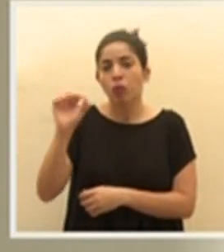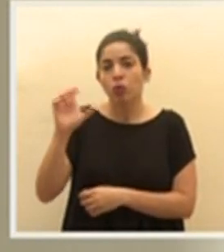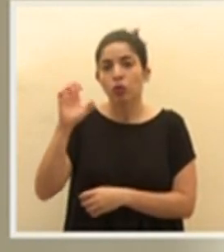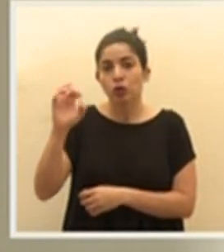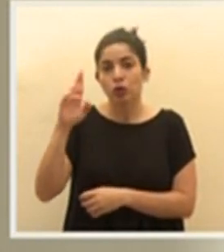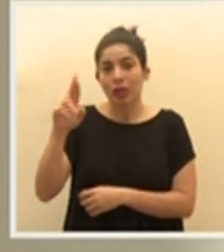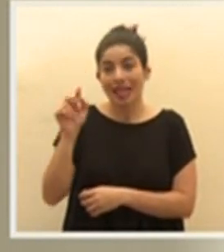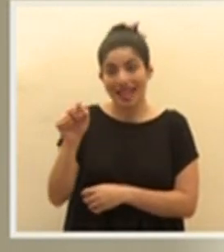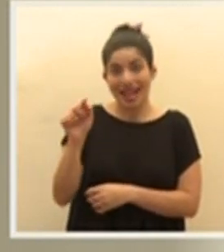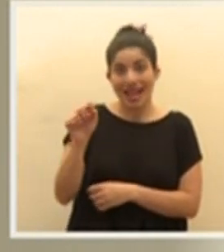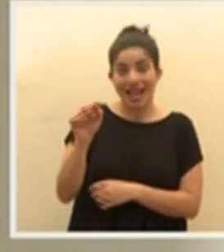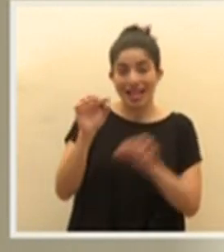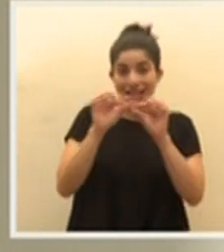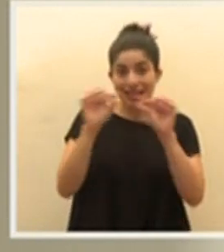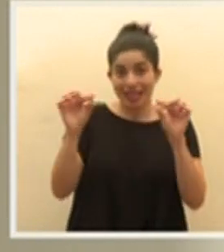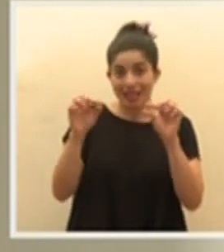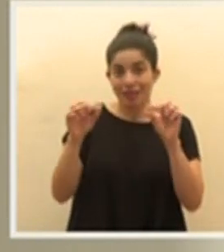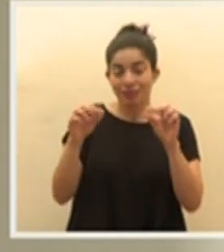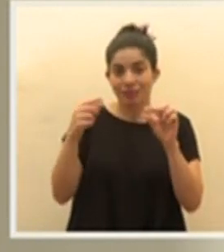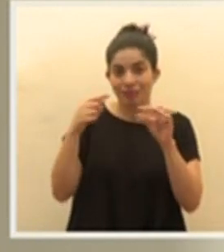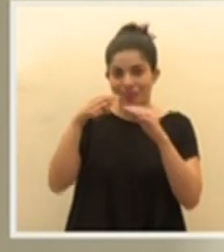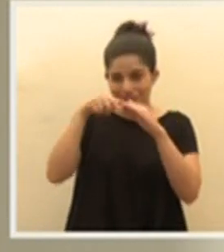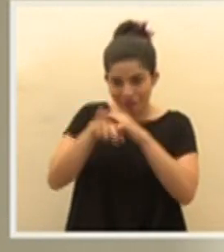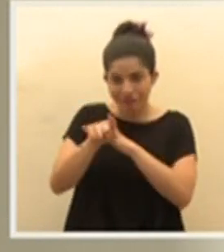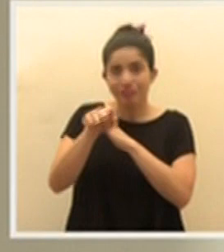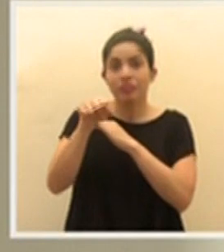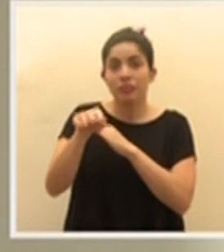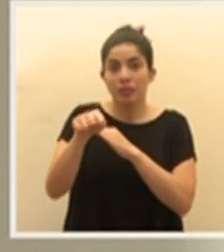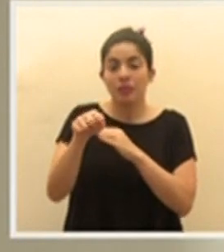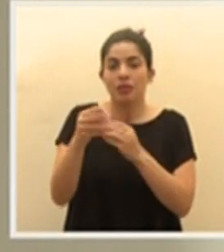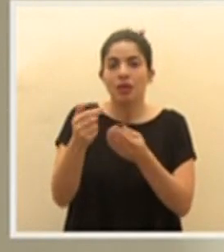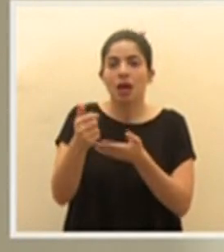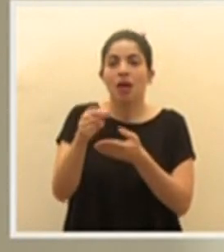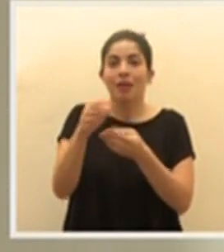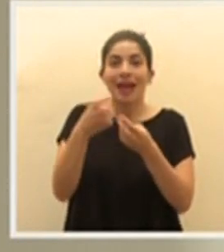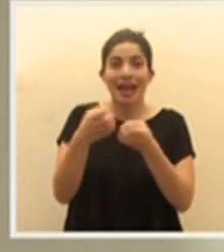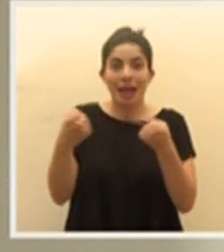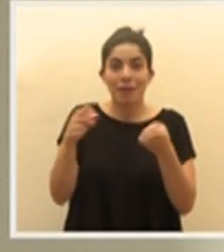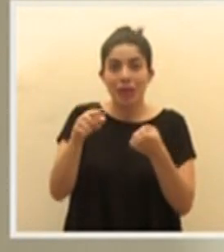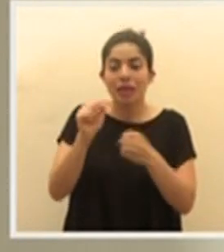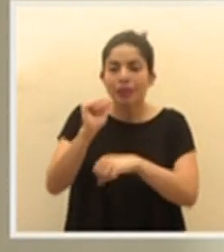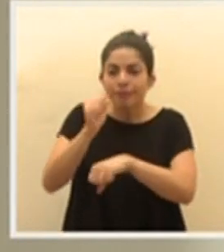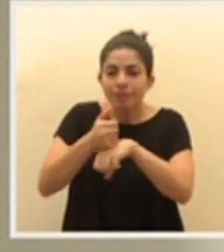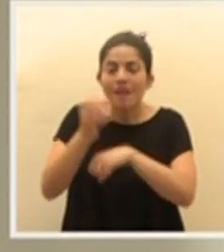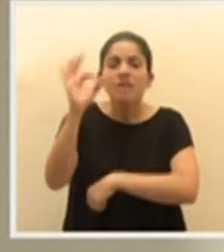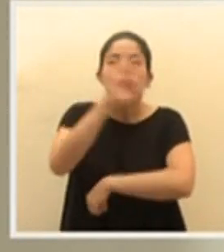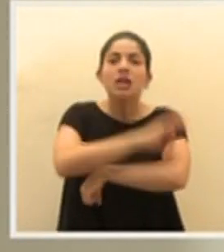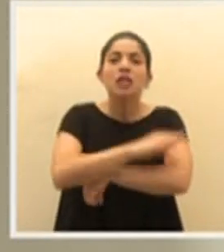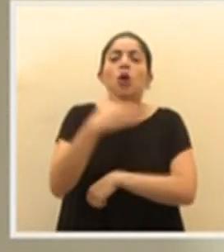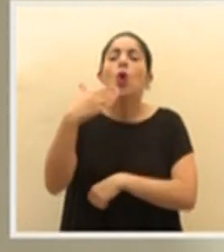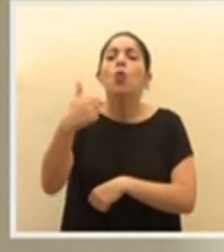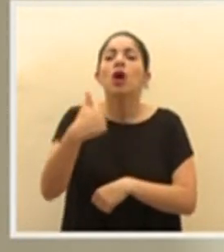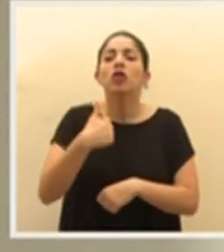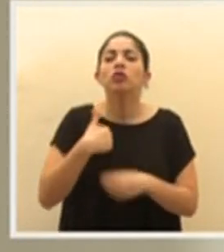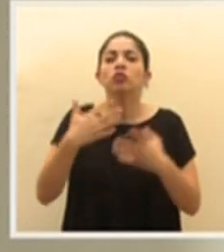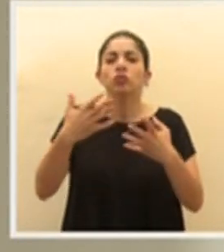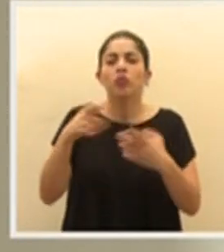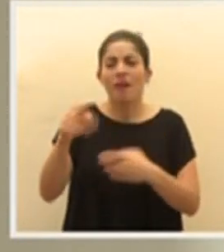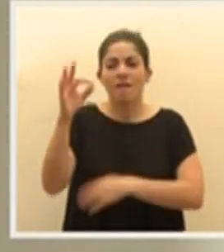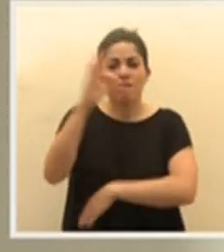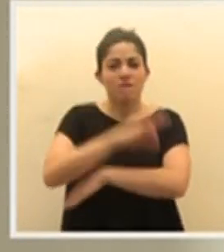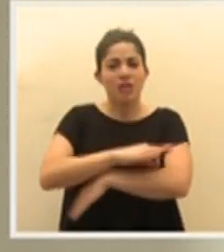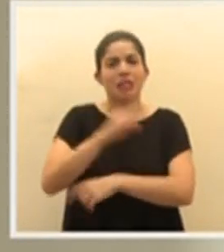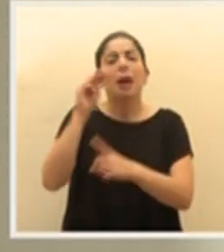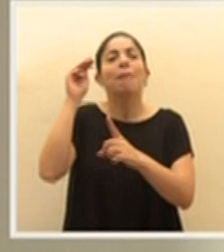saludmóvil.go.cr. Y bajo esta herramienta se fija una fecha de cesación de fumado como